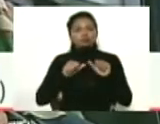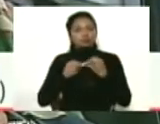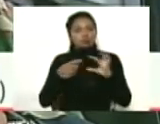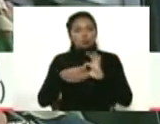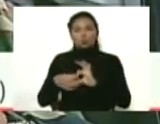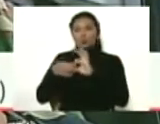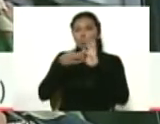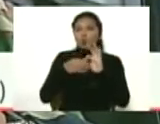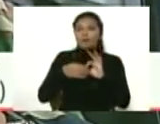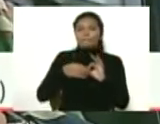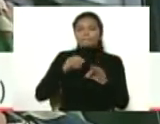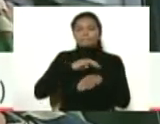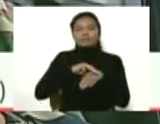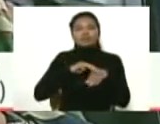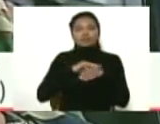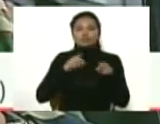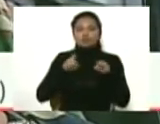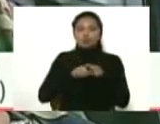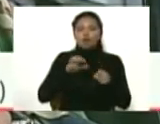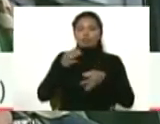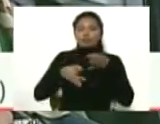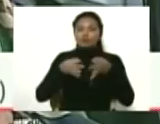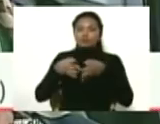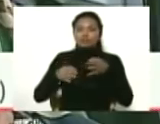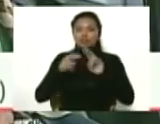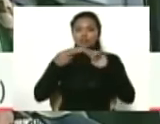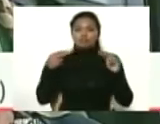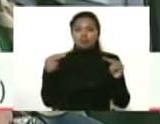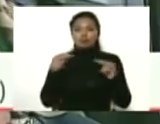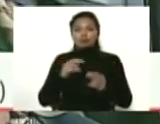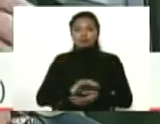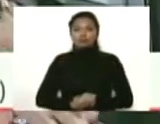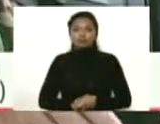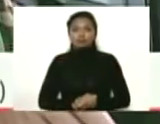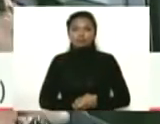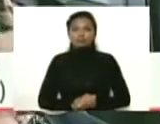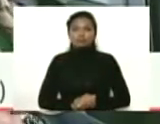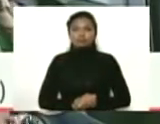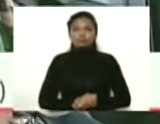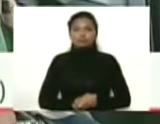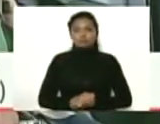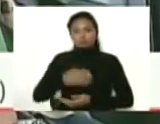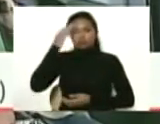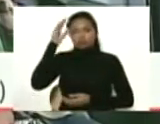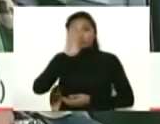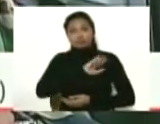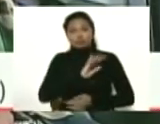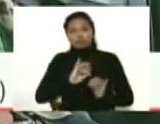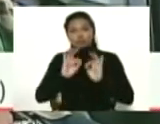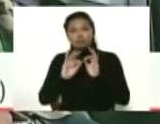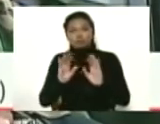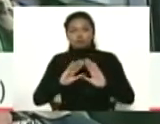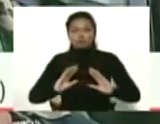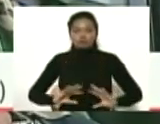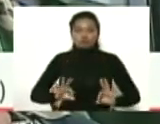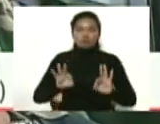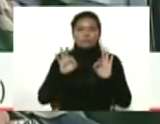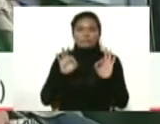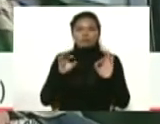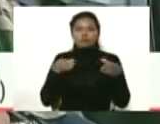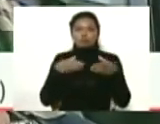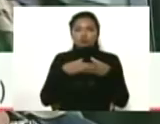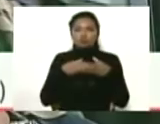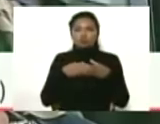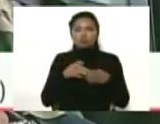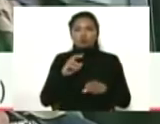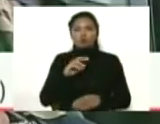articulación con el Ministerio del Poder Popular, Interior, Justicia y Paz y la milicia, que es ese cuerpo especial, ese componente